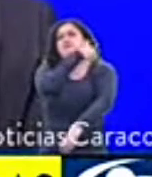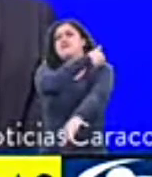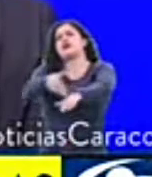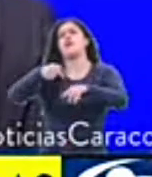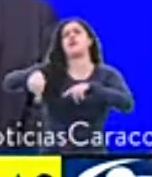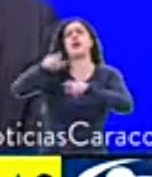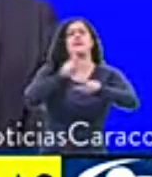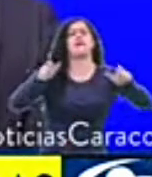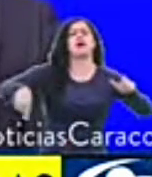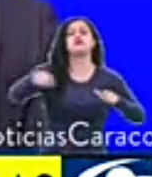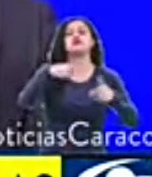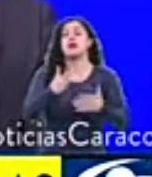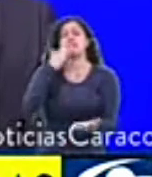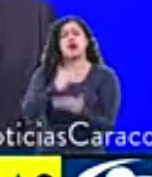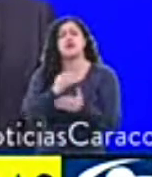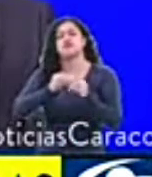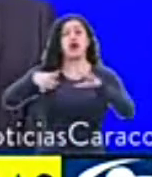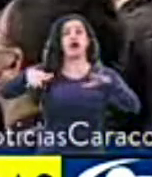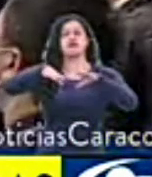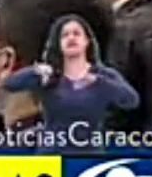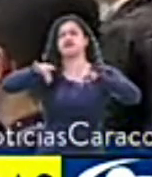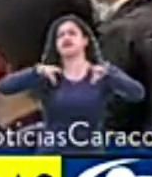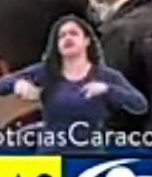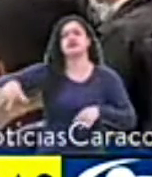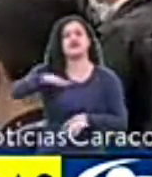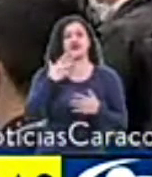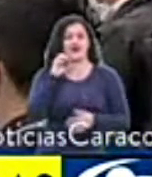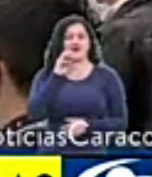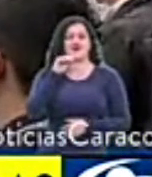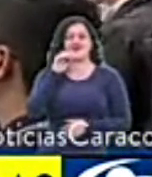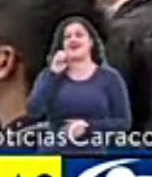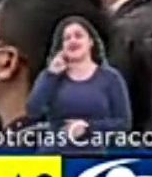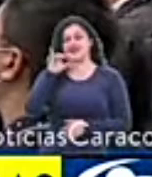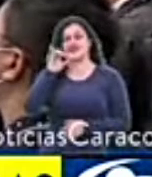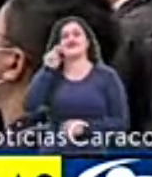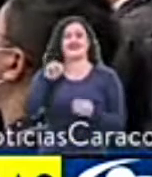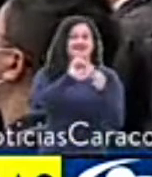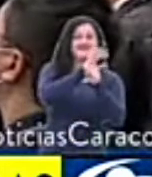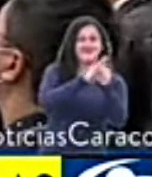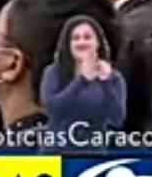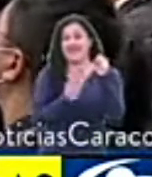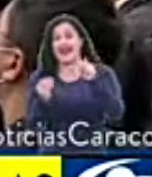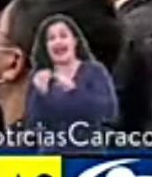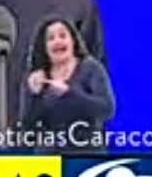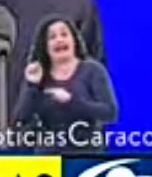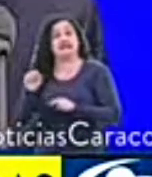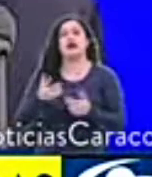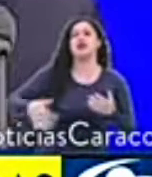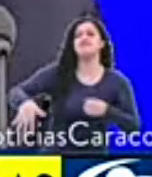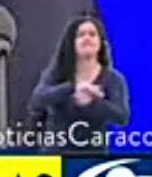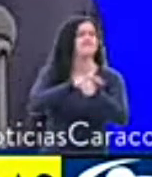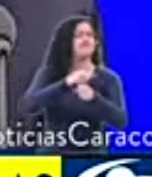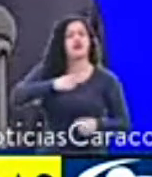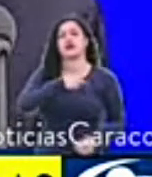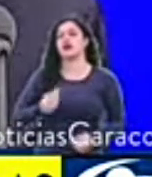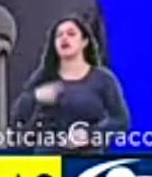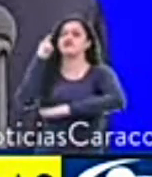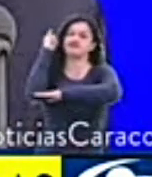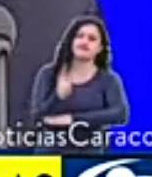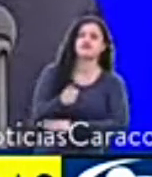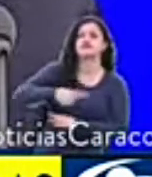19 y de la variante omicron el gobierno chino reconocía hoy que será inevitable de todas maneras un